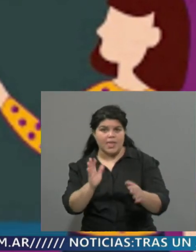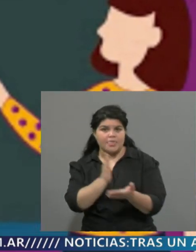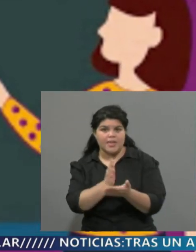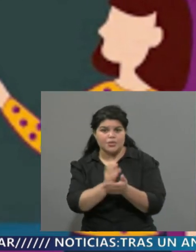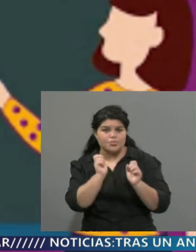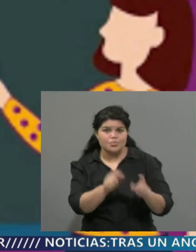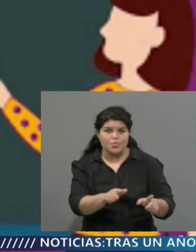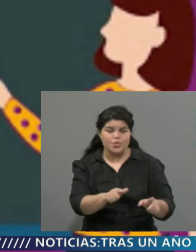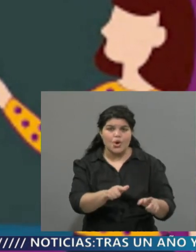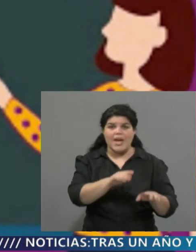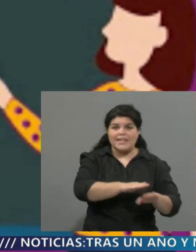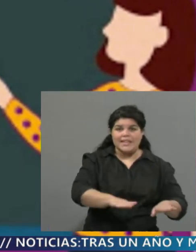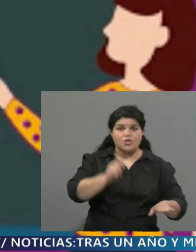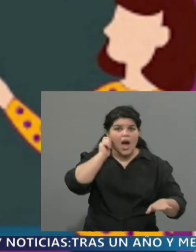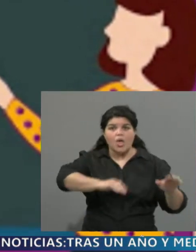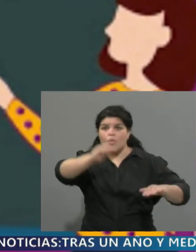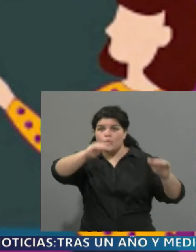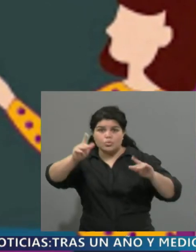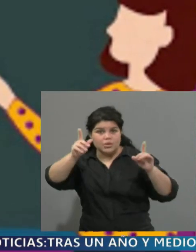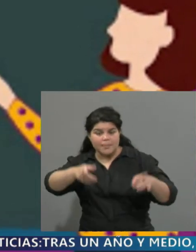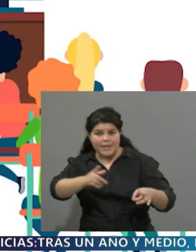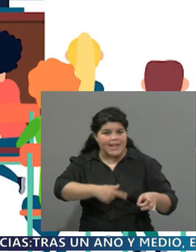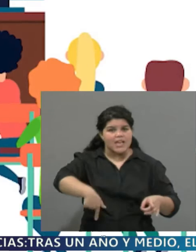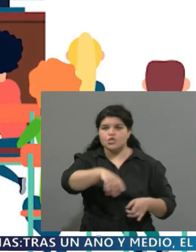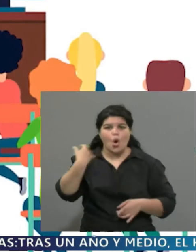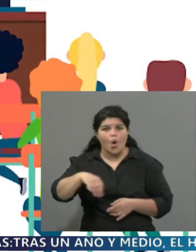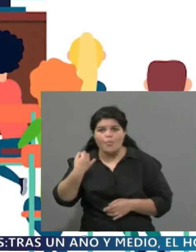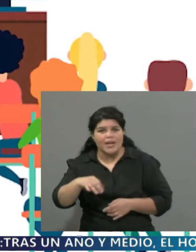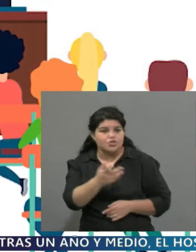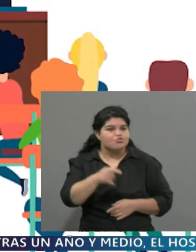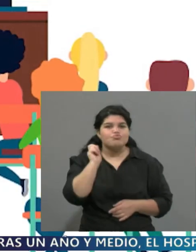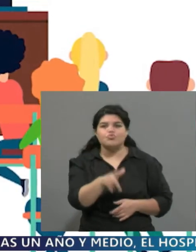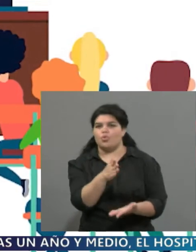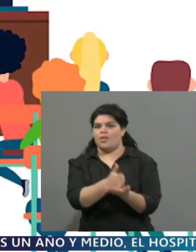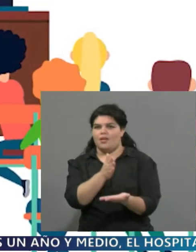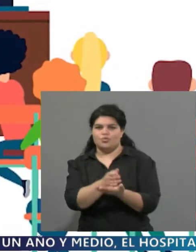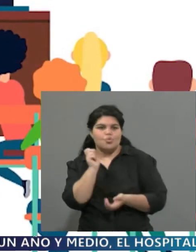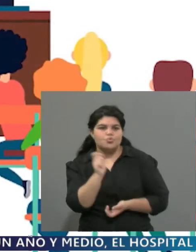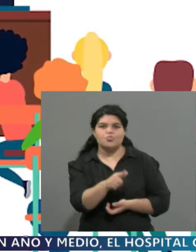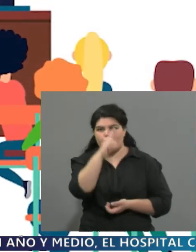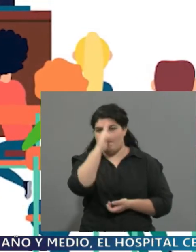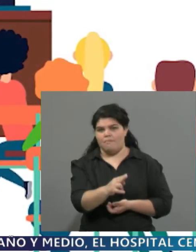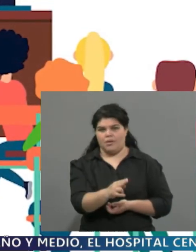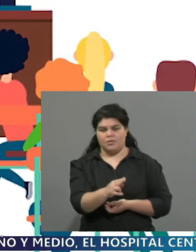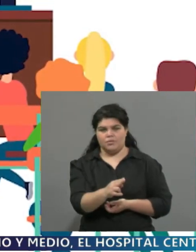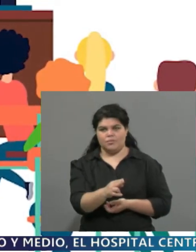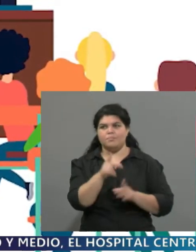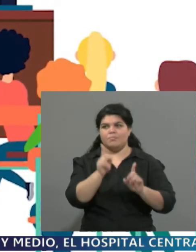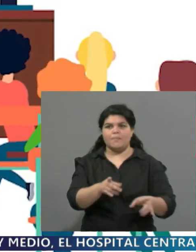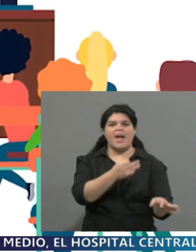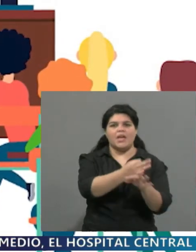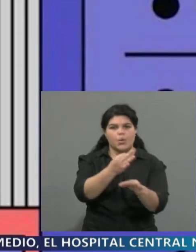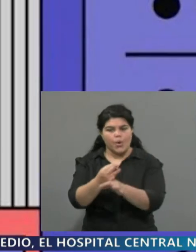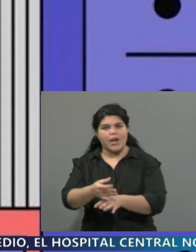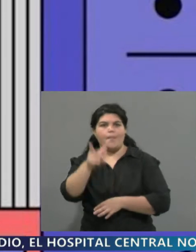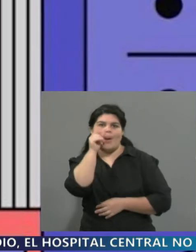es susceptible de ser obviada, de ser eliminada. Es decir, escuelas, padres o